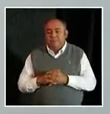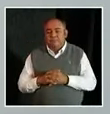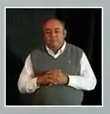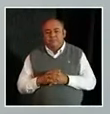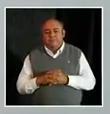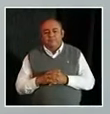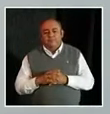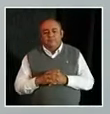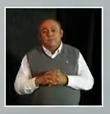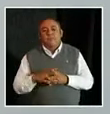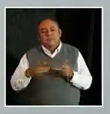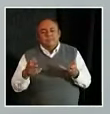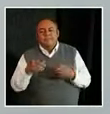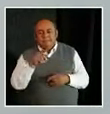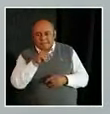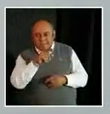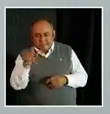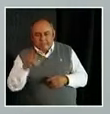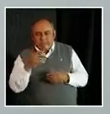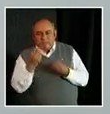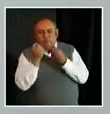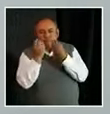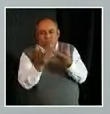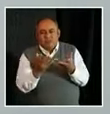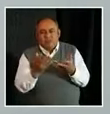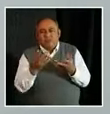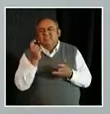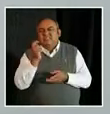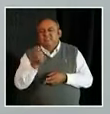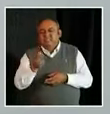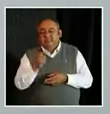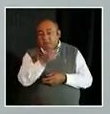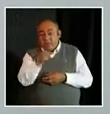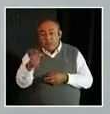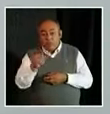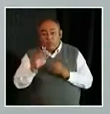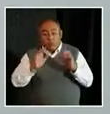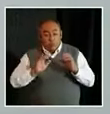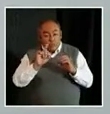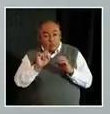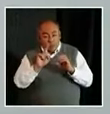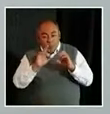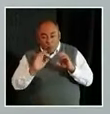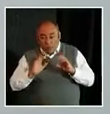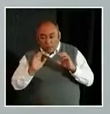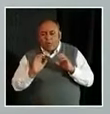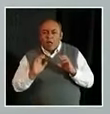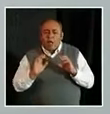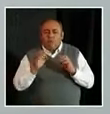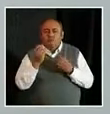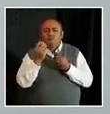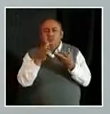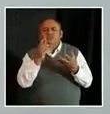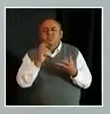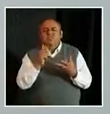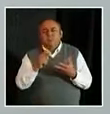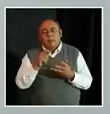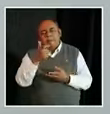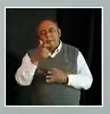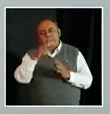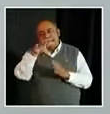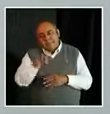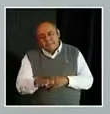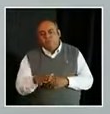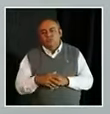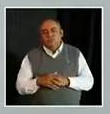principal recompensa es definitivamente en la tarifa, ¿verdad? O sea, las personas que